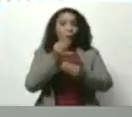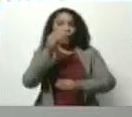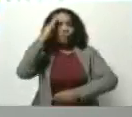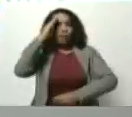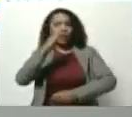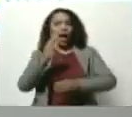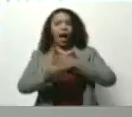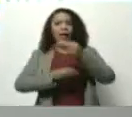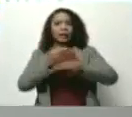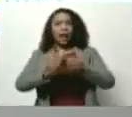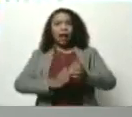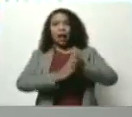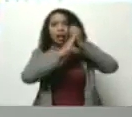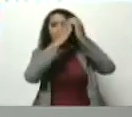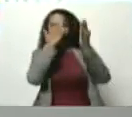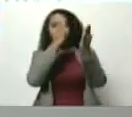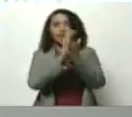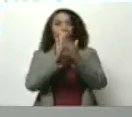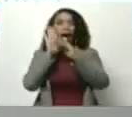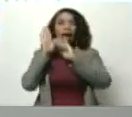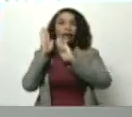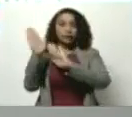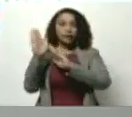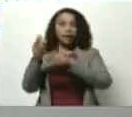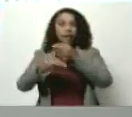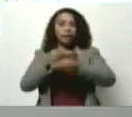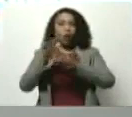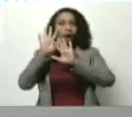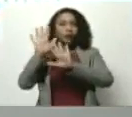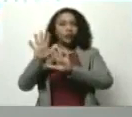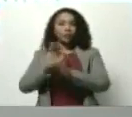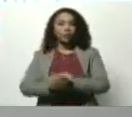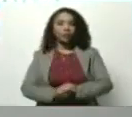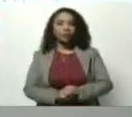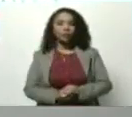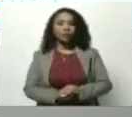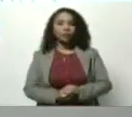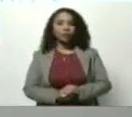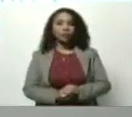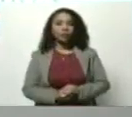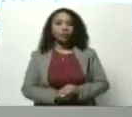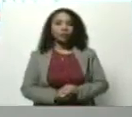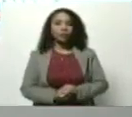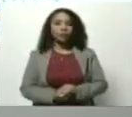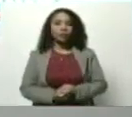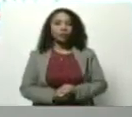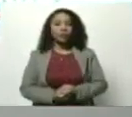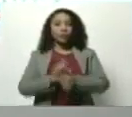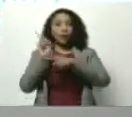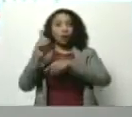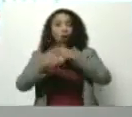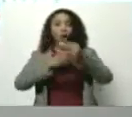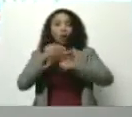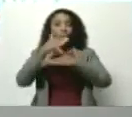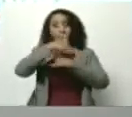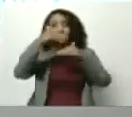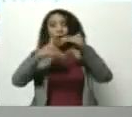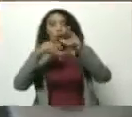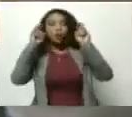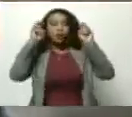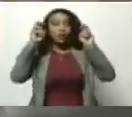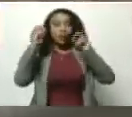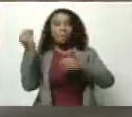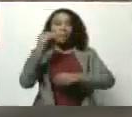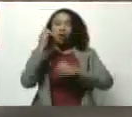liderar desde el frente y así es como lo hicieron y eso lo hicieron bajo las circunstancias más extremas